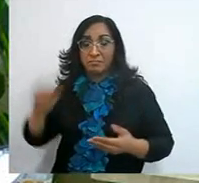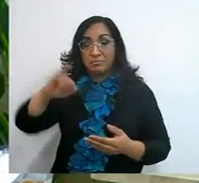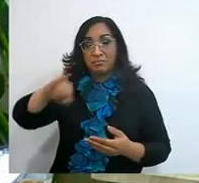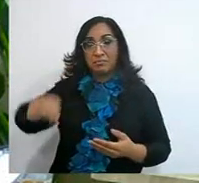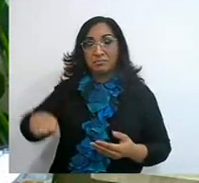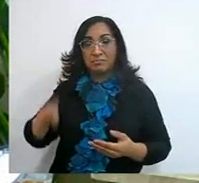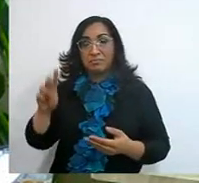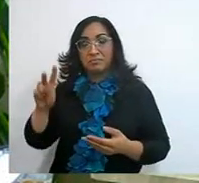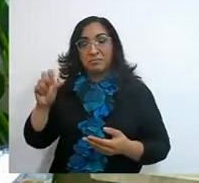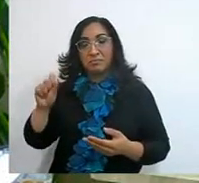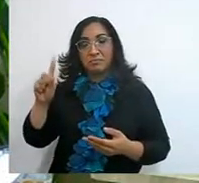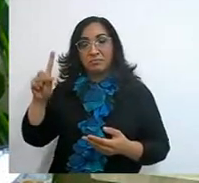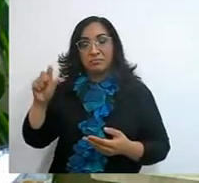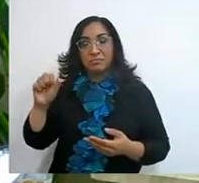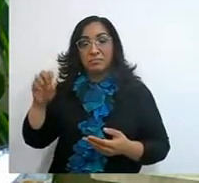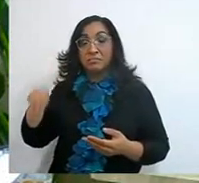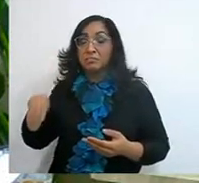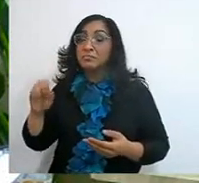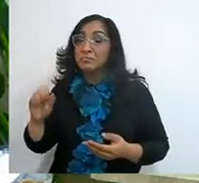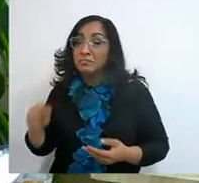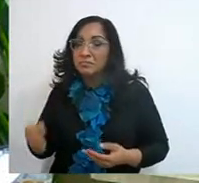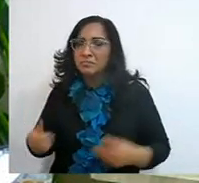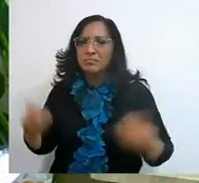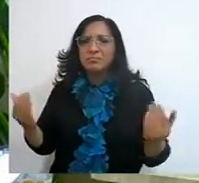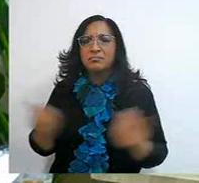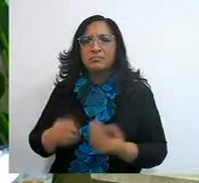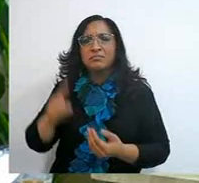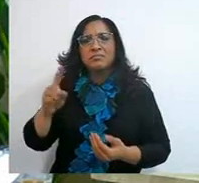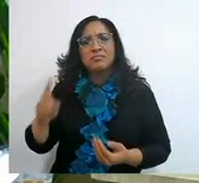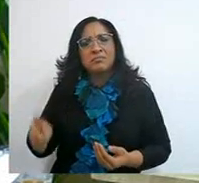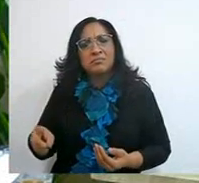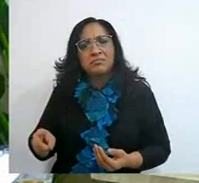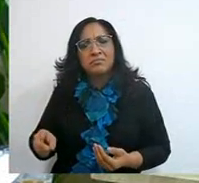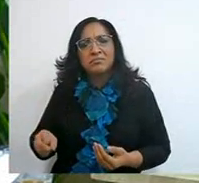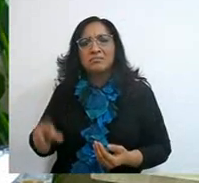Entonces, ¿qué hace el judaísmo? Hace que usted